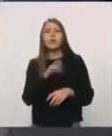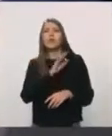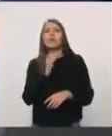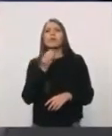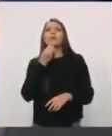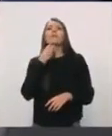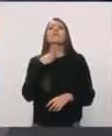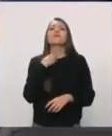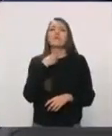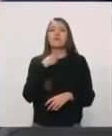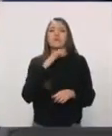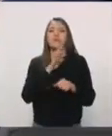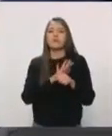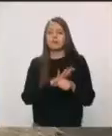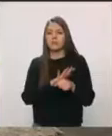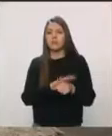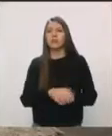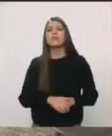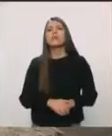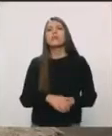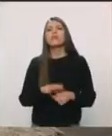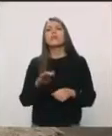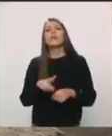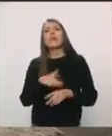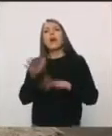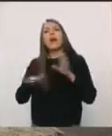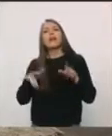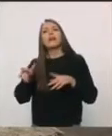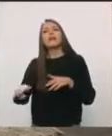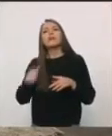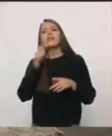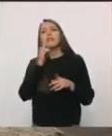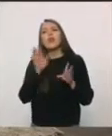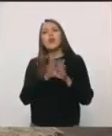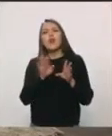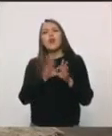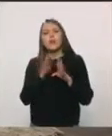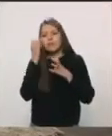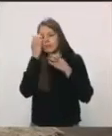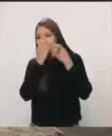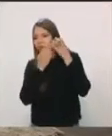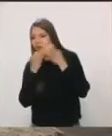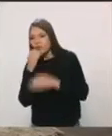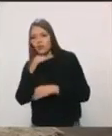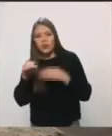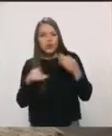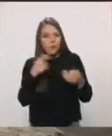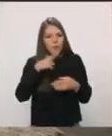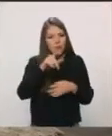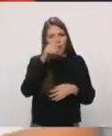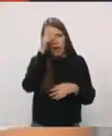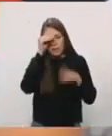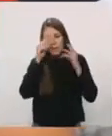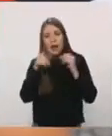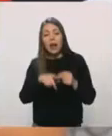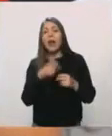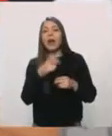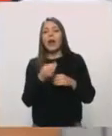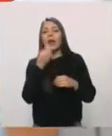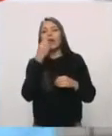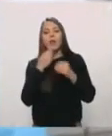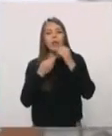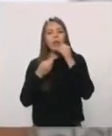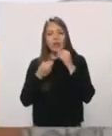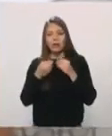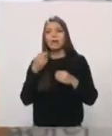pues es inevitable un poco porque están a veces en una etapa de exploración, claro, ¿no?, donde llevan todo para reconocerlo, claro, a la boca, ¿no? Entonces justo hay que cuidar mucho eso,